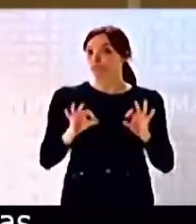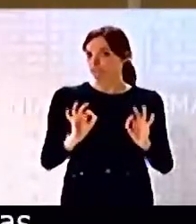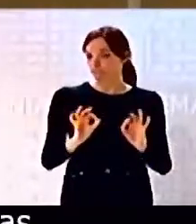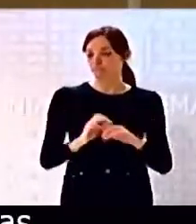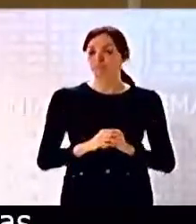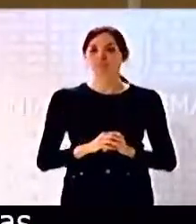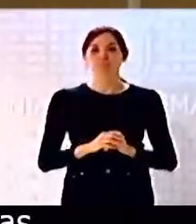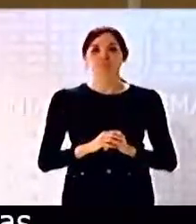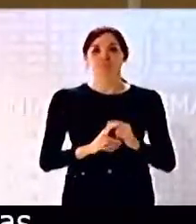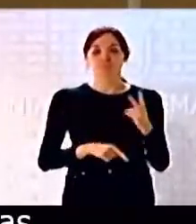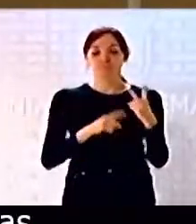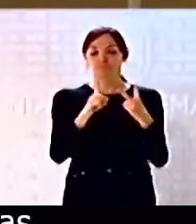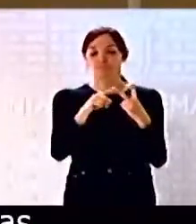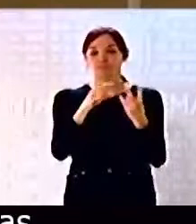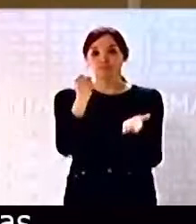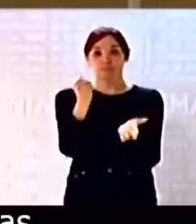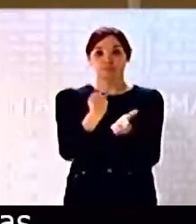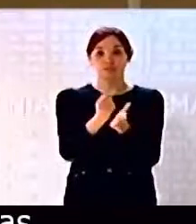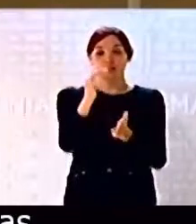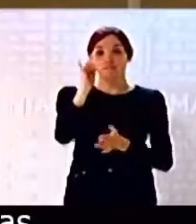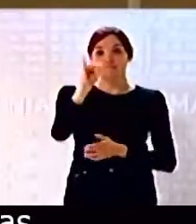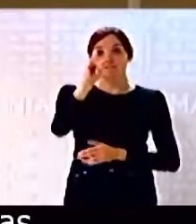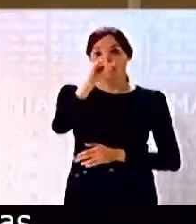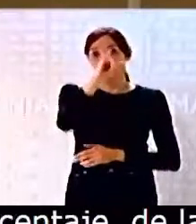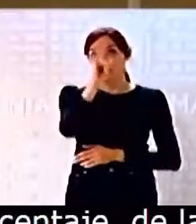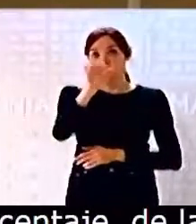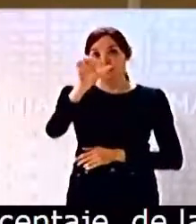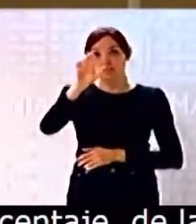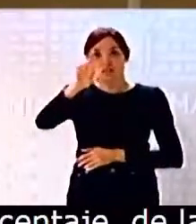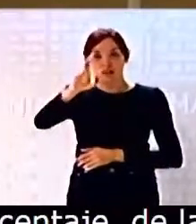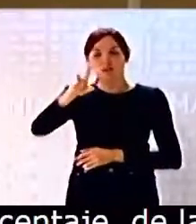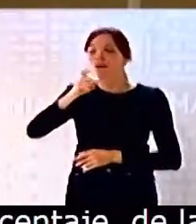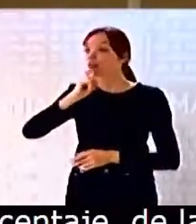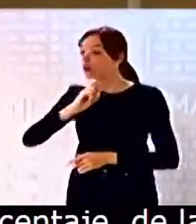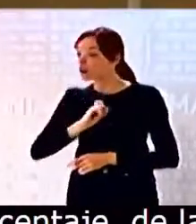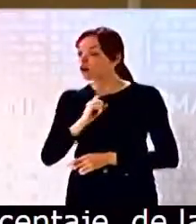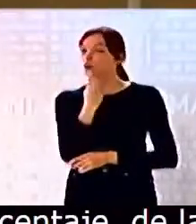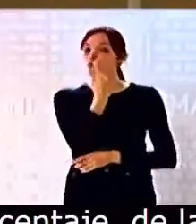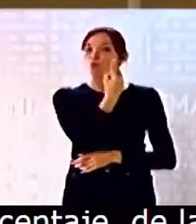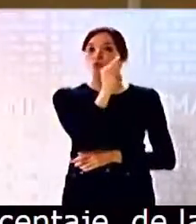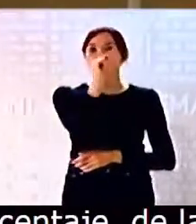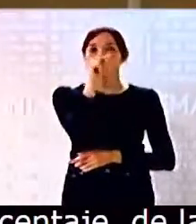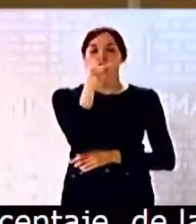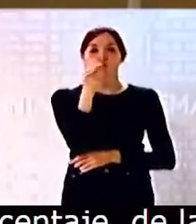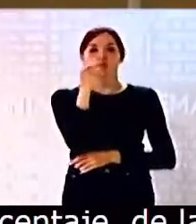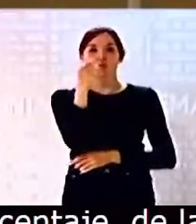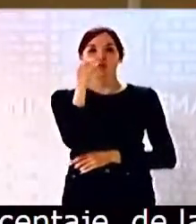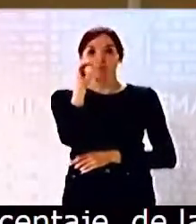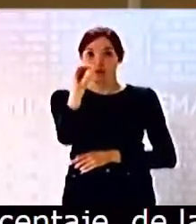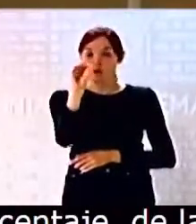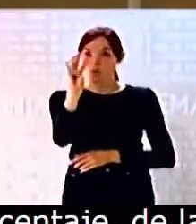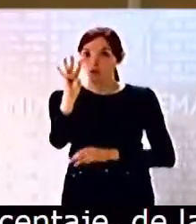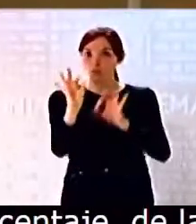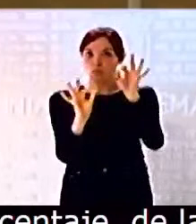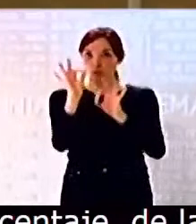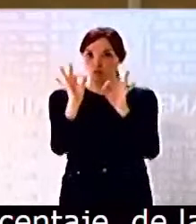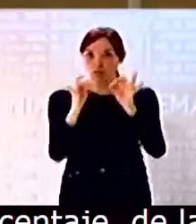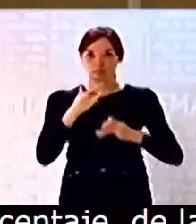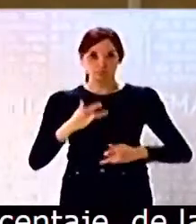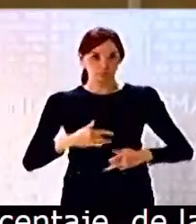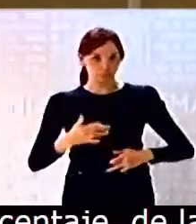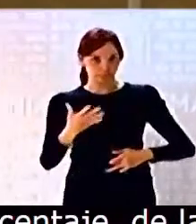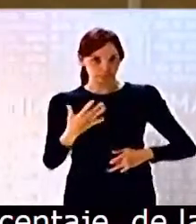porcentaje. De la vacuna de Pfizer se ha notificado el 1,04% y de la vacuna